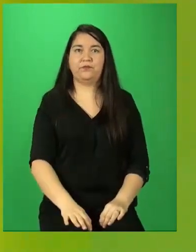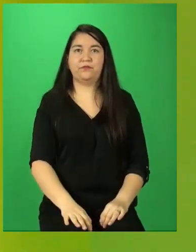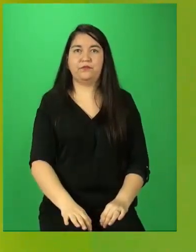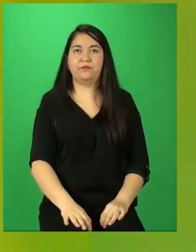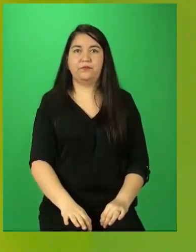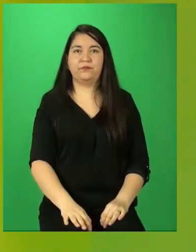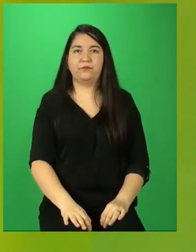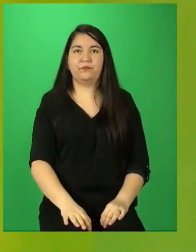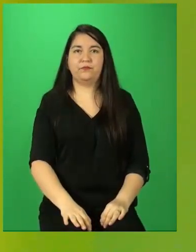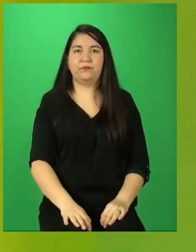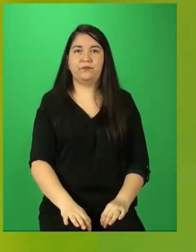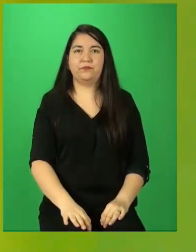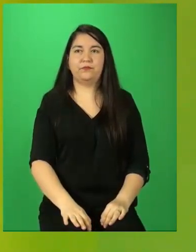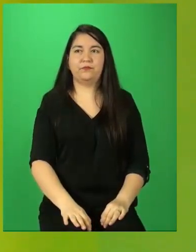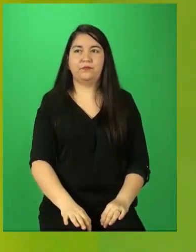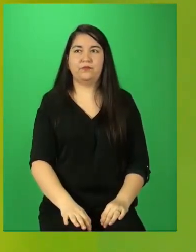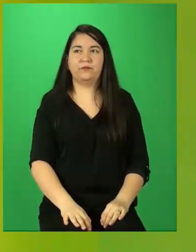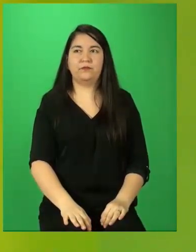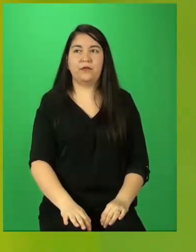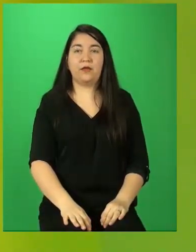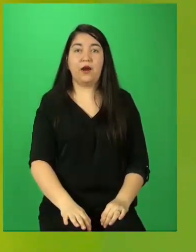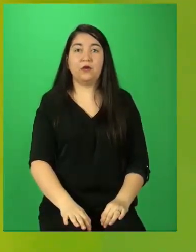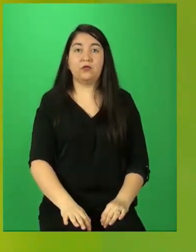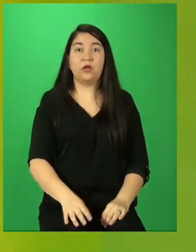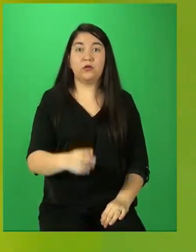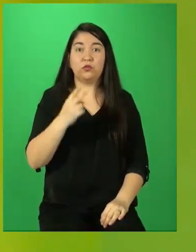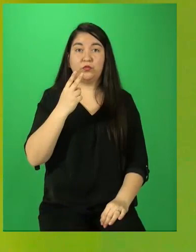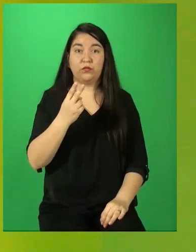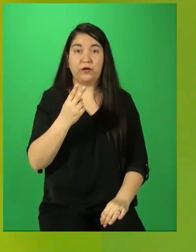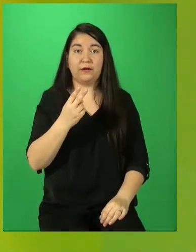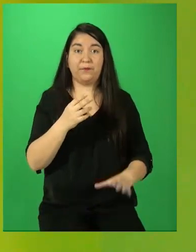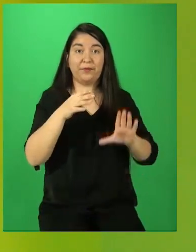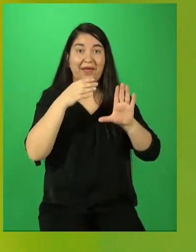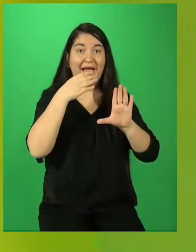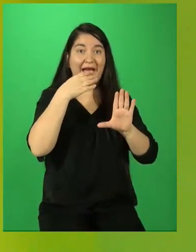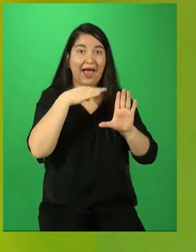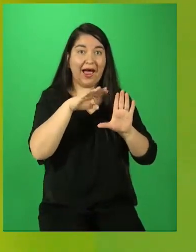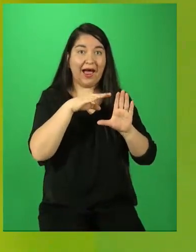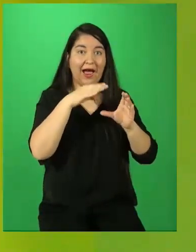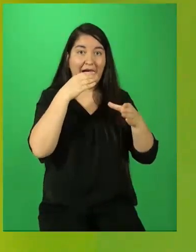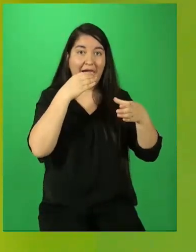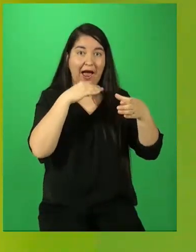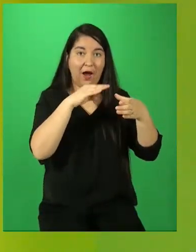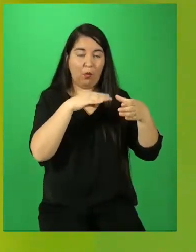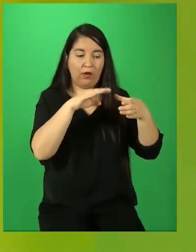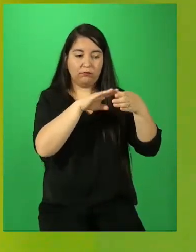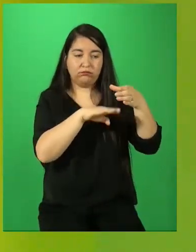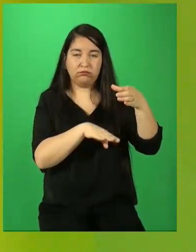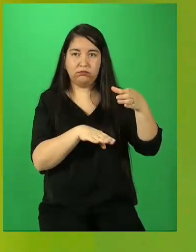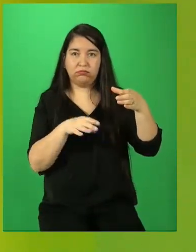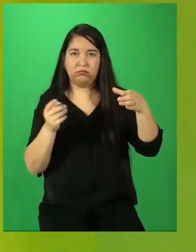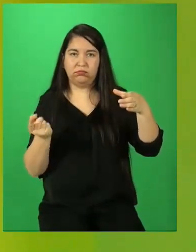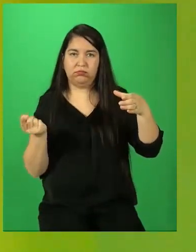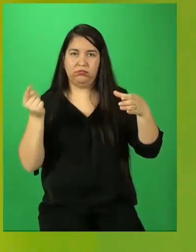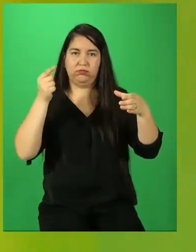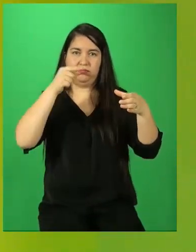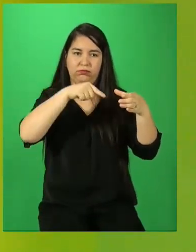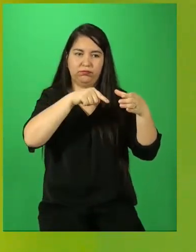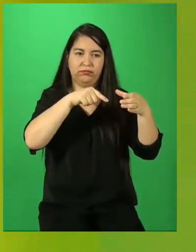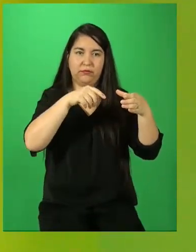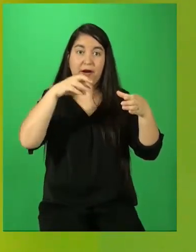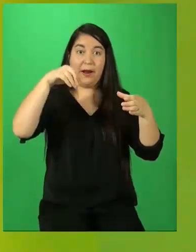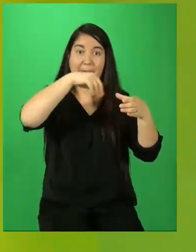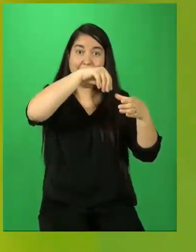potasio, ¿cierto?, se va a formar una solución, la cual va a tomar una coloración morada o púrpura